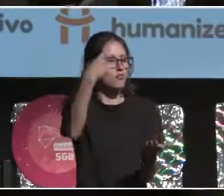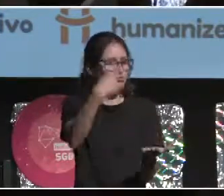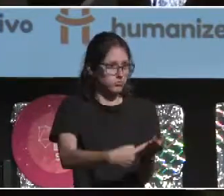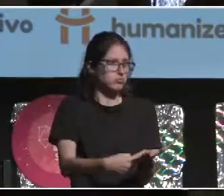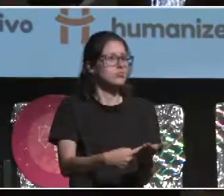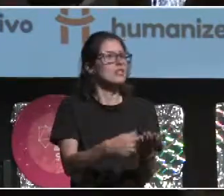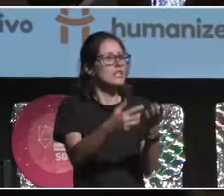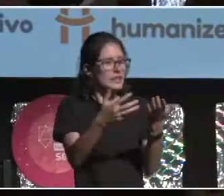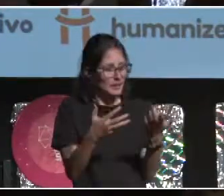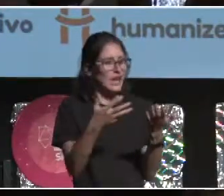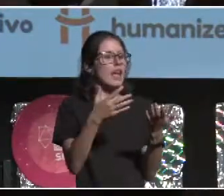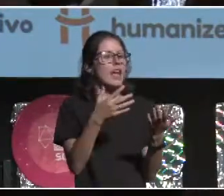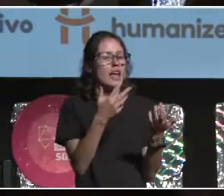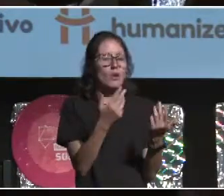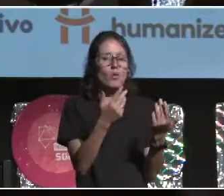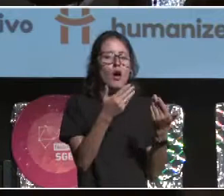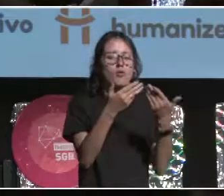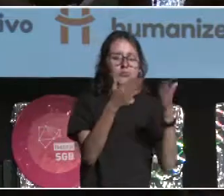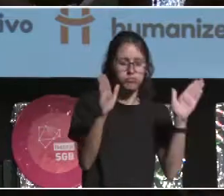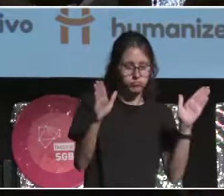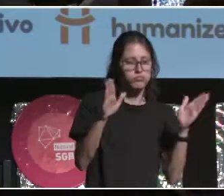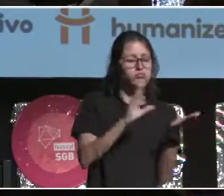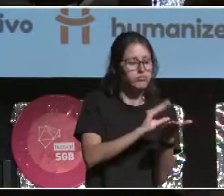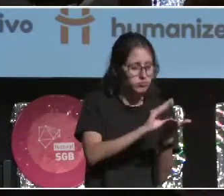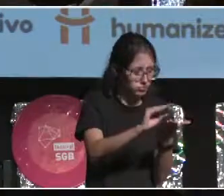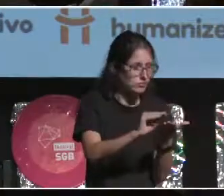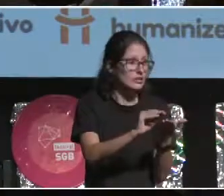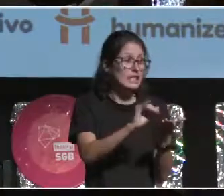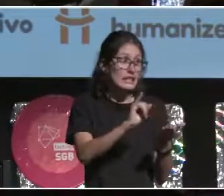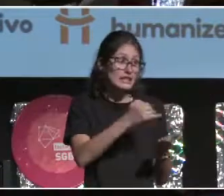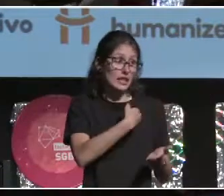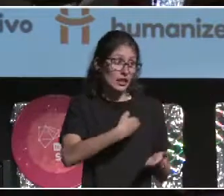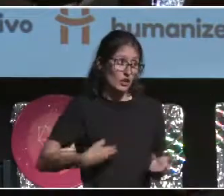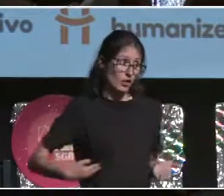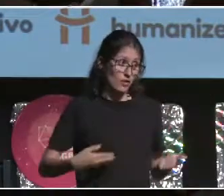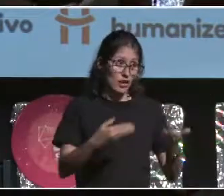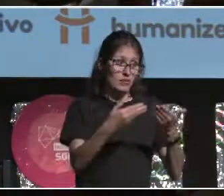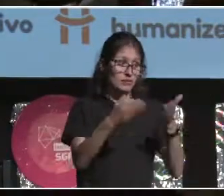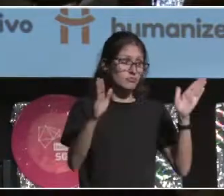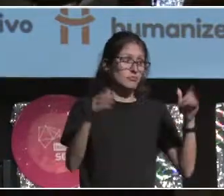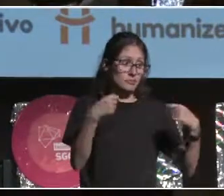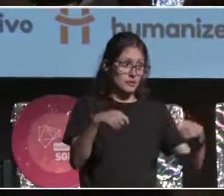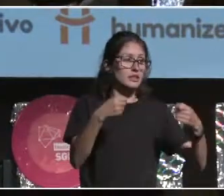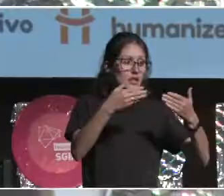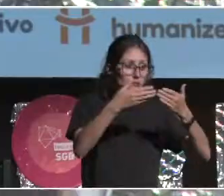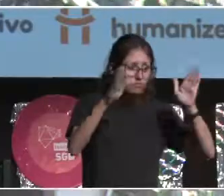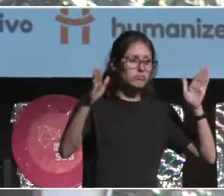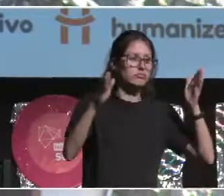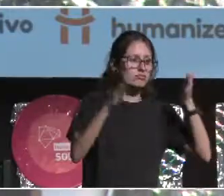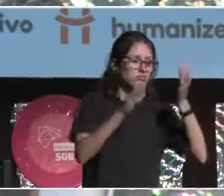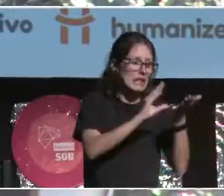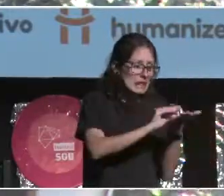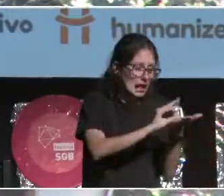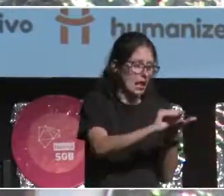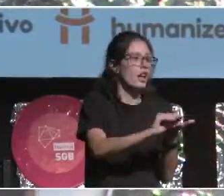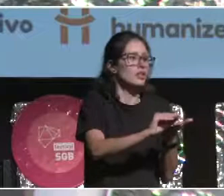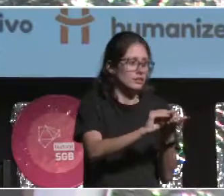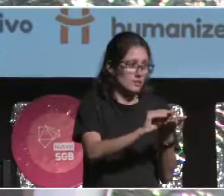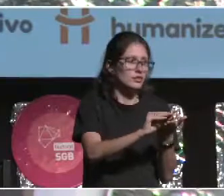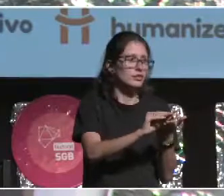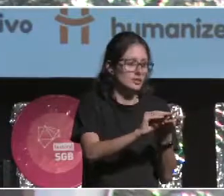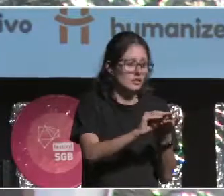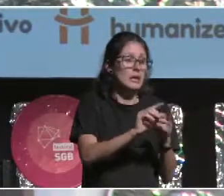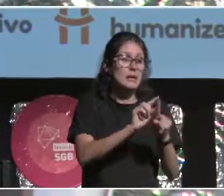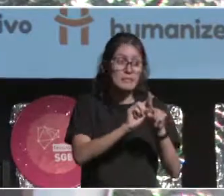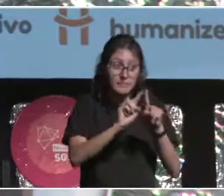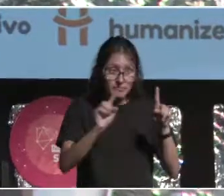parte del Open Government Partnership. Ser un gobierno abierto también incluye abrir datos, y esa es una sublínea del Open Government